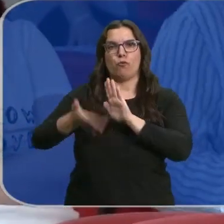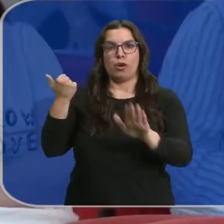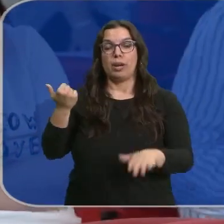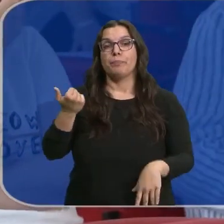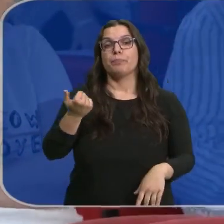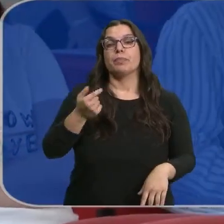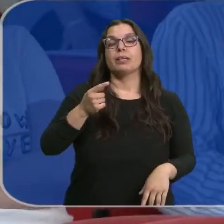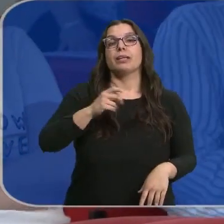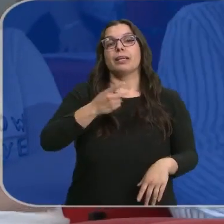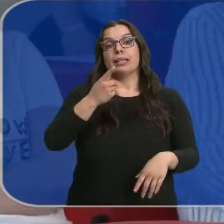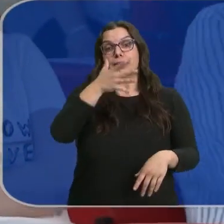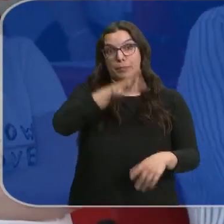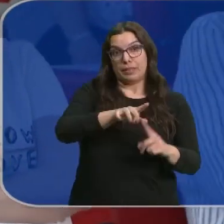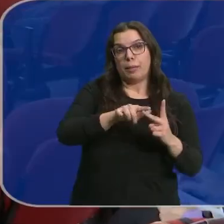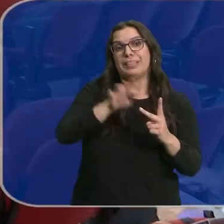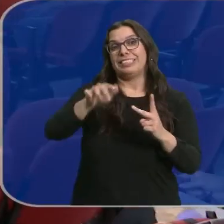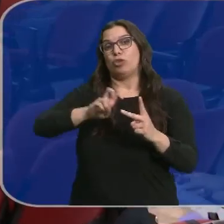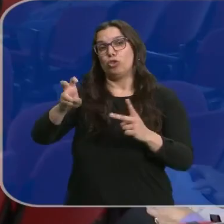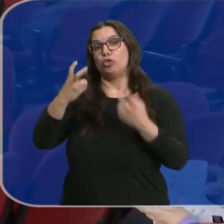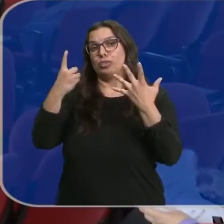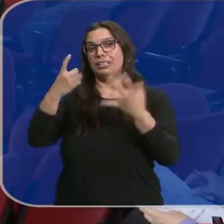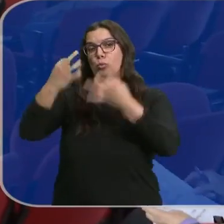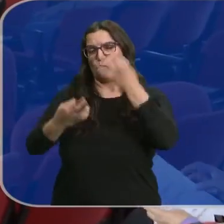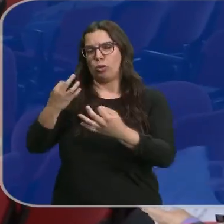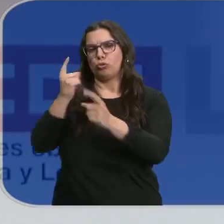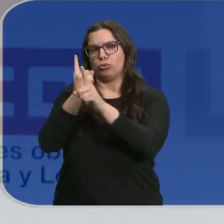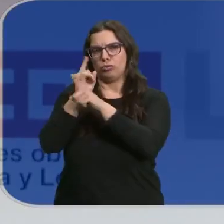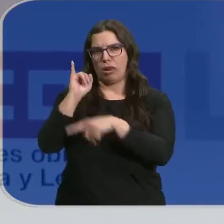a otros 6 contenciosos administrativos.